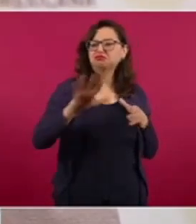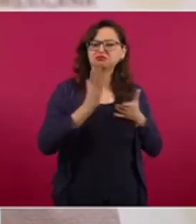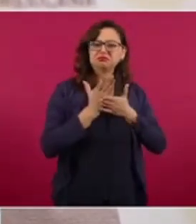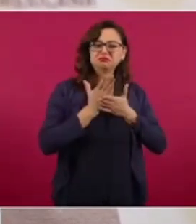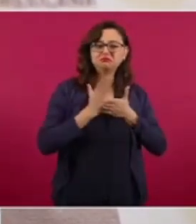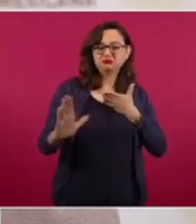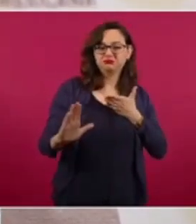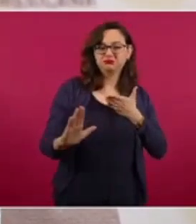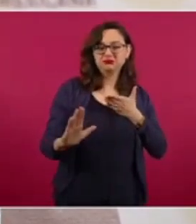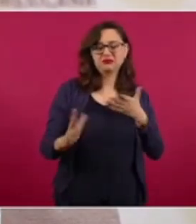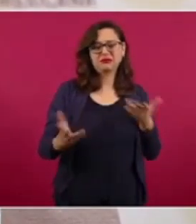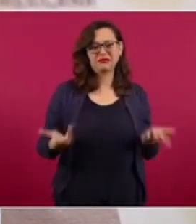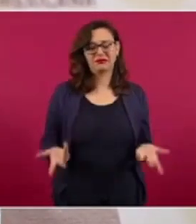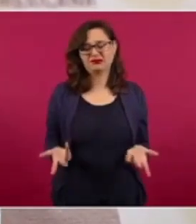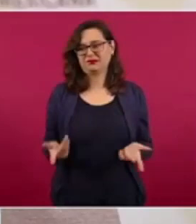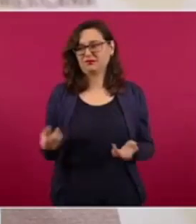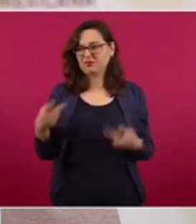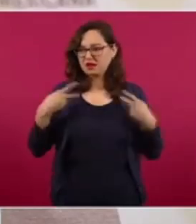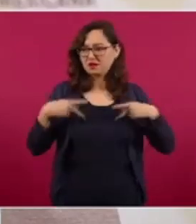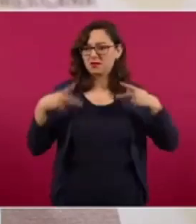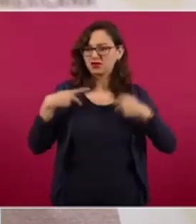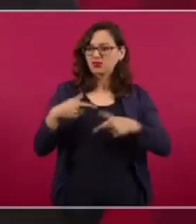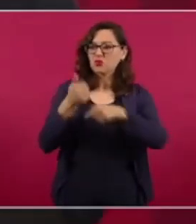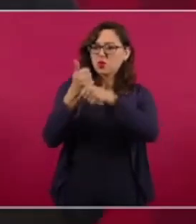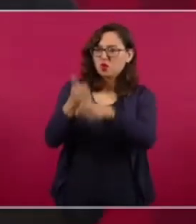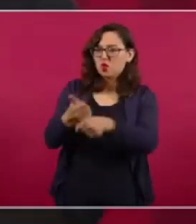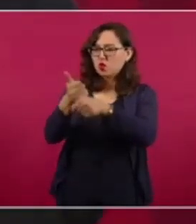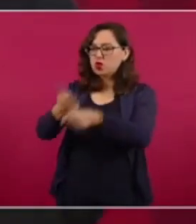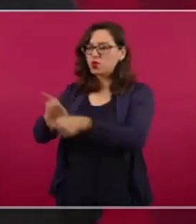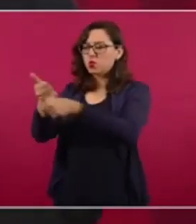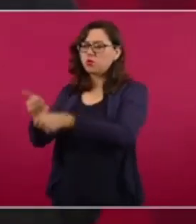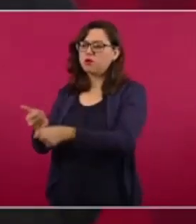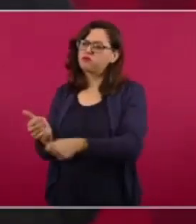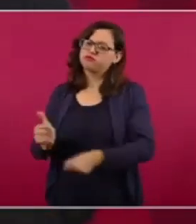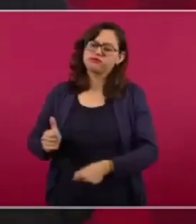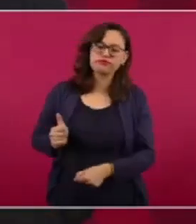traficando con el dolor de los pueblos,